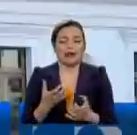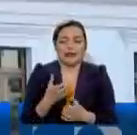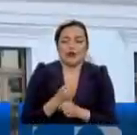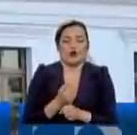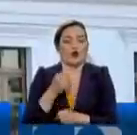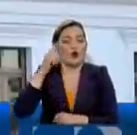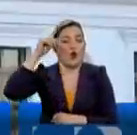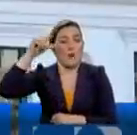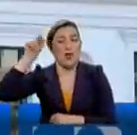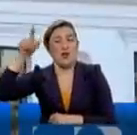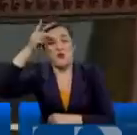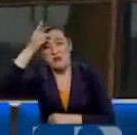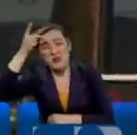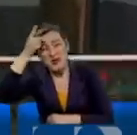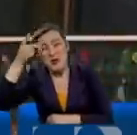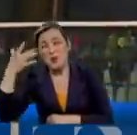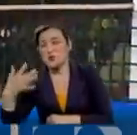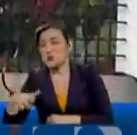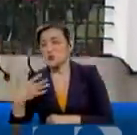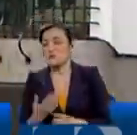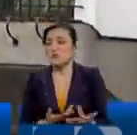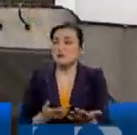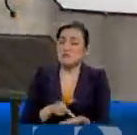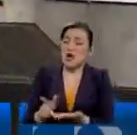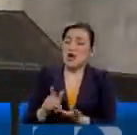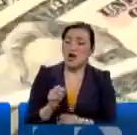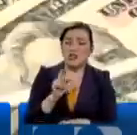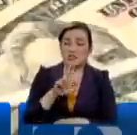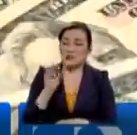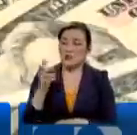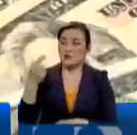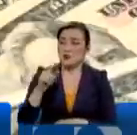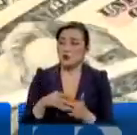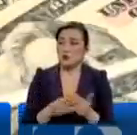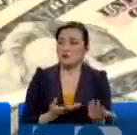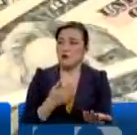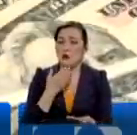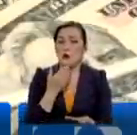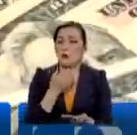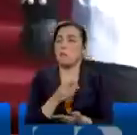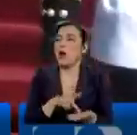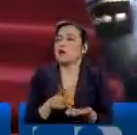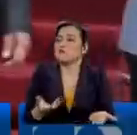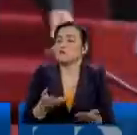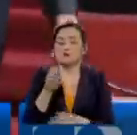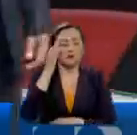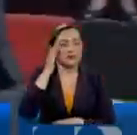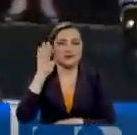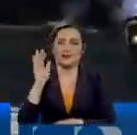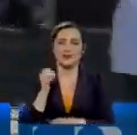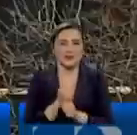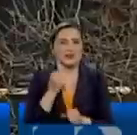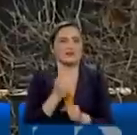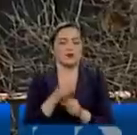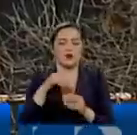cómo el gobierno cancelará la deuda que mantiene con el Cabildo por más de 350 millones de dólares, por lo que por el momento trabaja en los